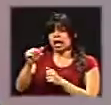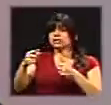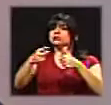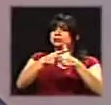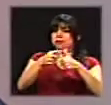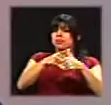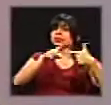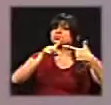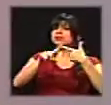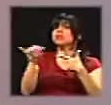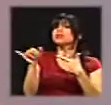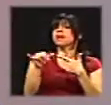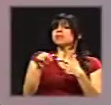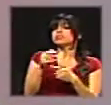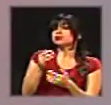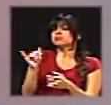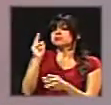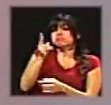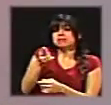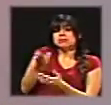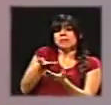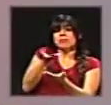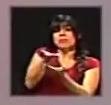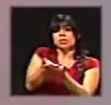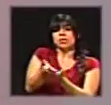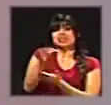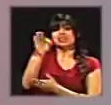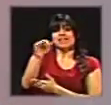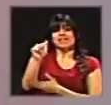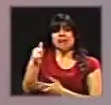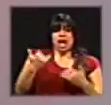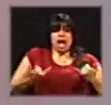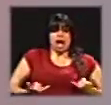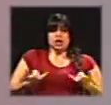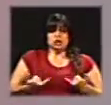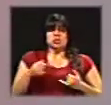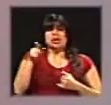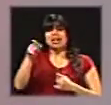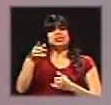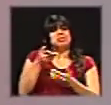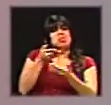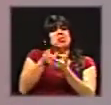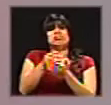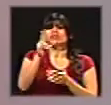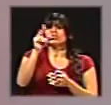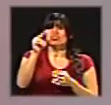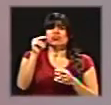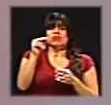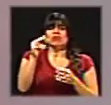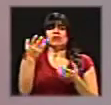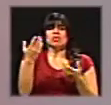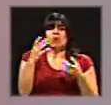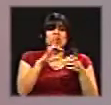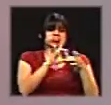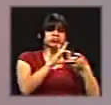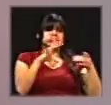segundo lugar, yo diría que también la misma propuesta del Partido Frente Amplio actualmente no es una propuesta que se distancie,